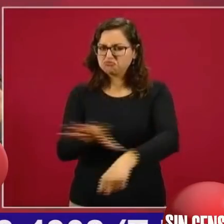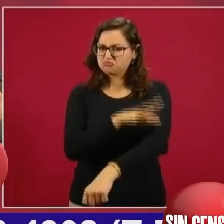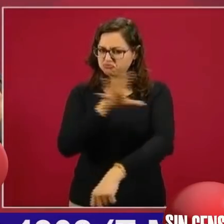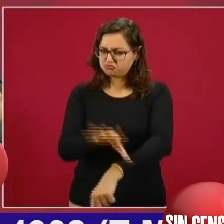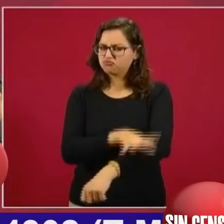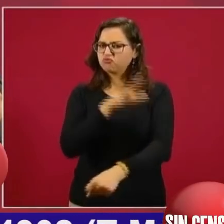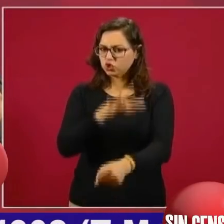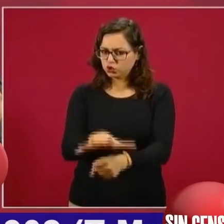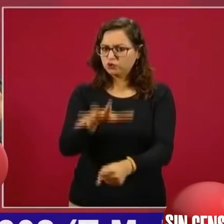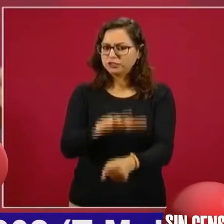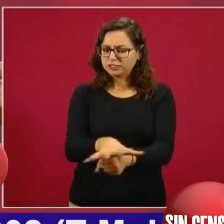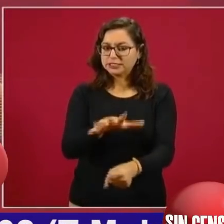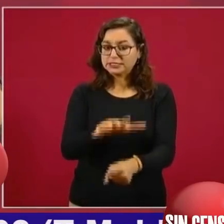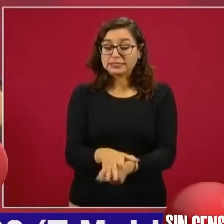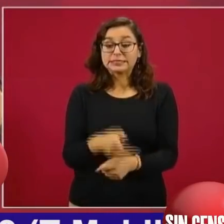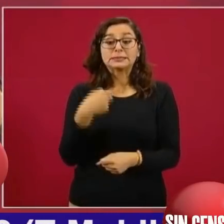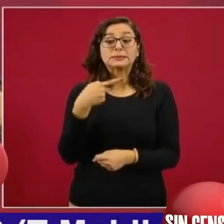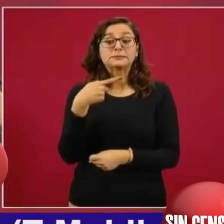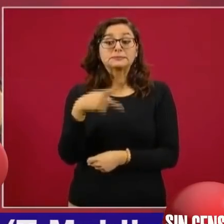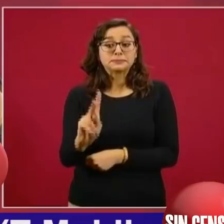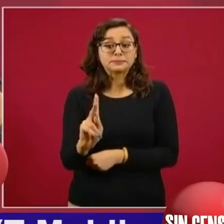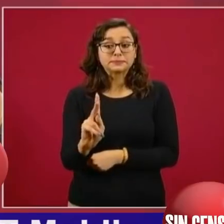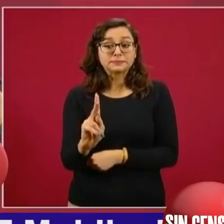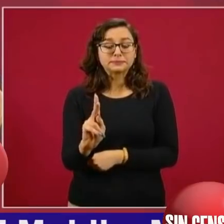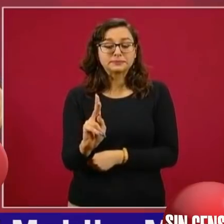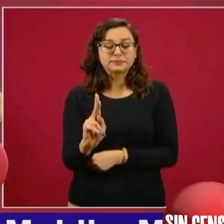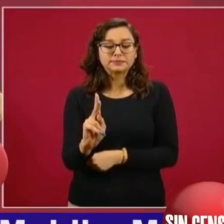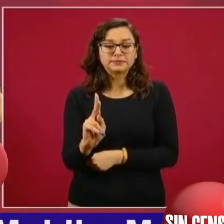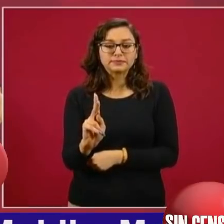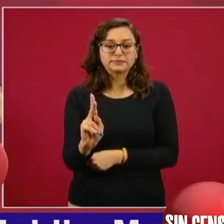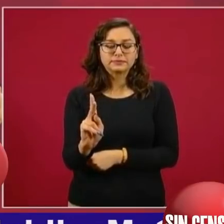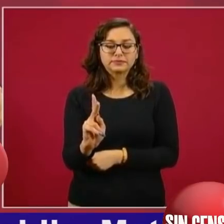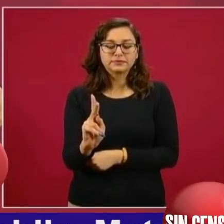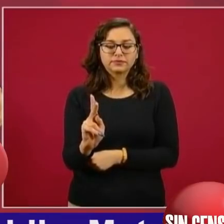producción, pero por